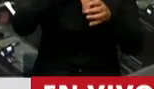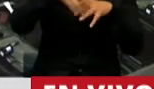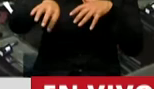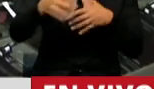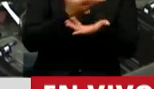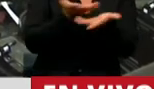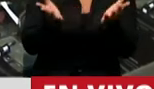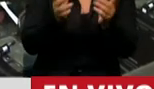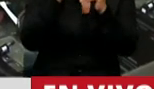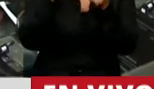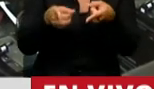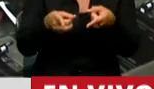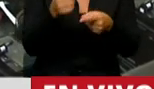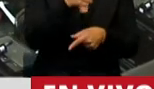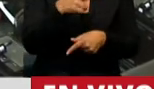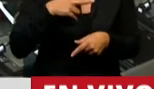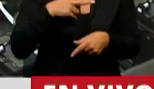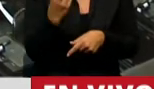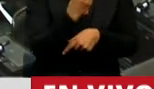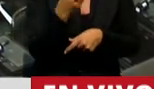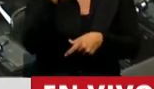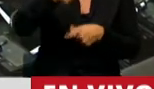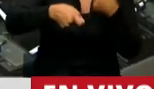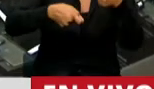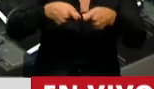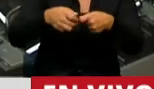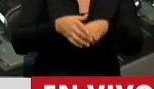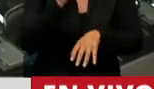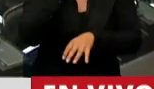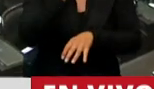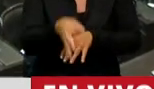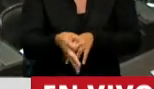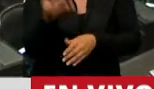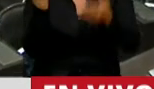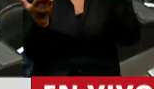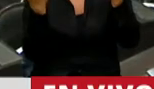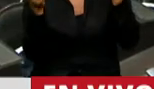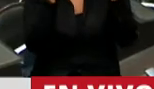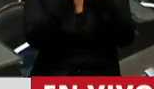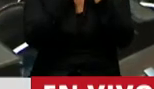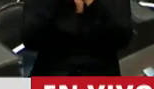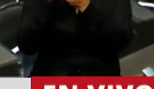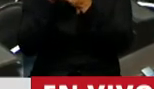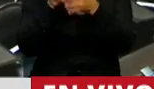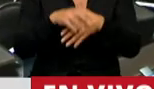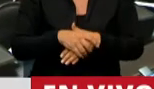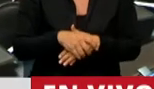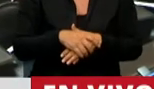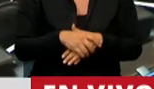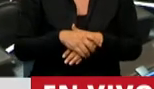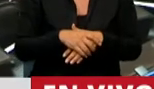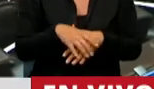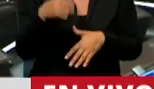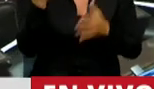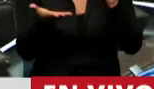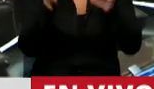hace falta también la inversión del sector privado. Lo muestra cuando miramos los comparativos de los países, aquellos a los que muchas veces